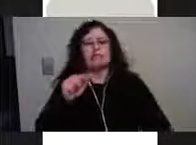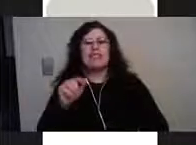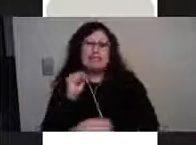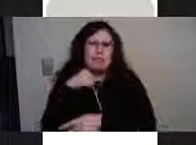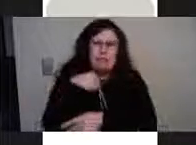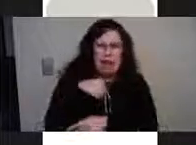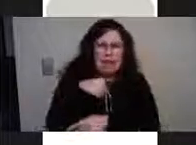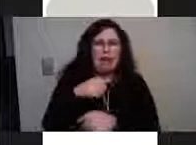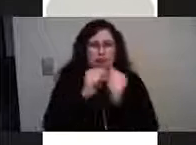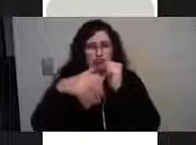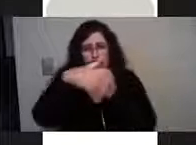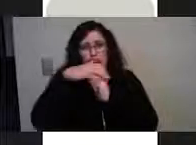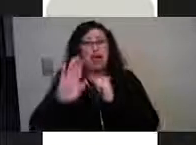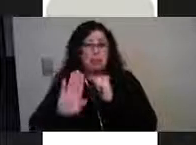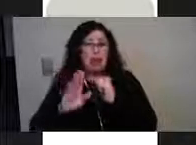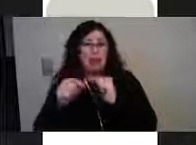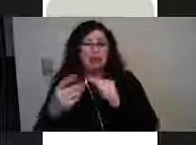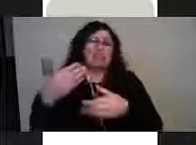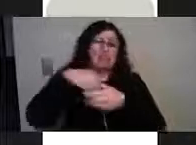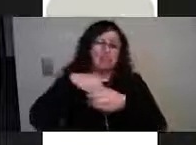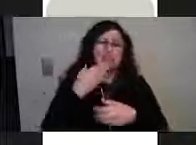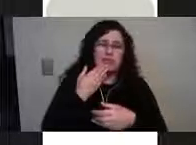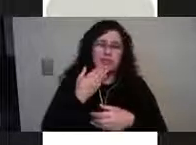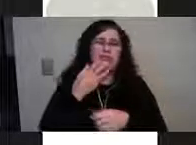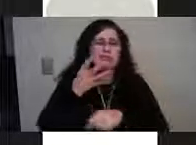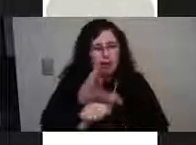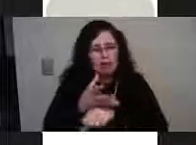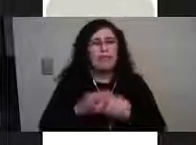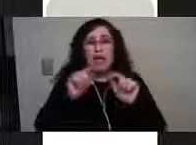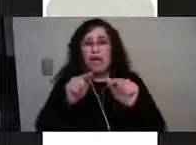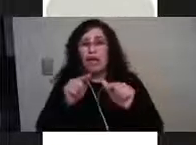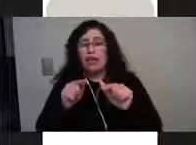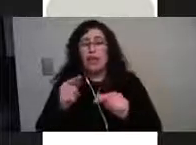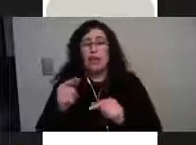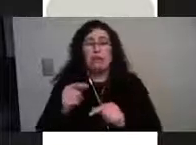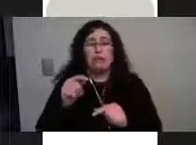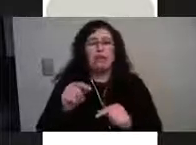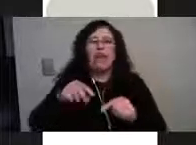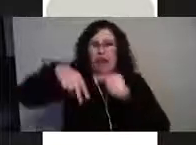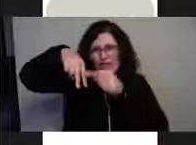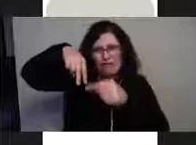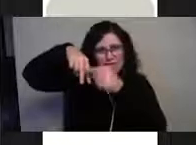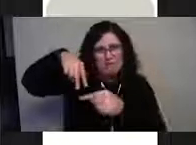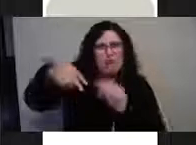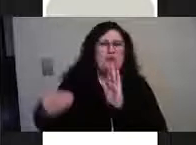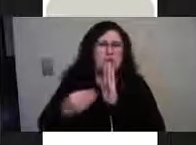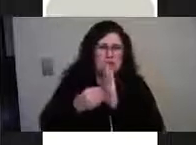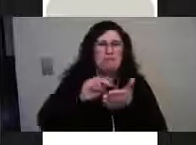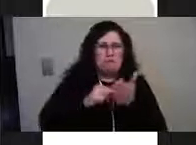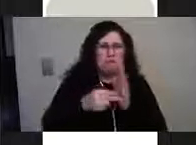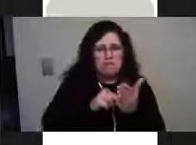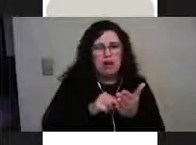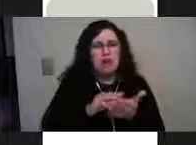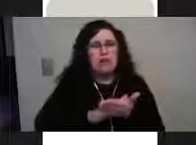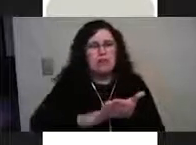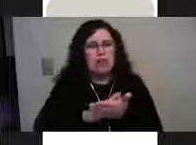de tipo espástica, los pacientes presentan mayor afectación en extremidades inferiores, ¿ya? Entonces puede presentar un asco